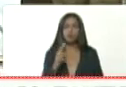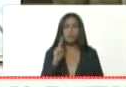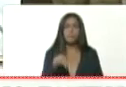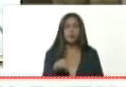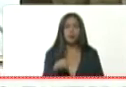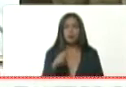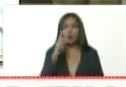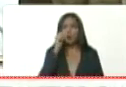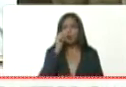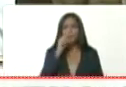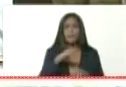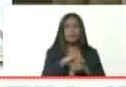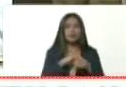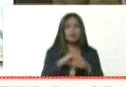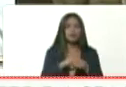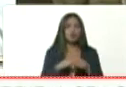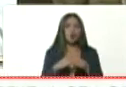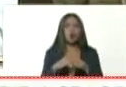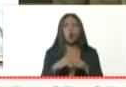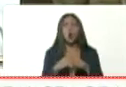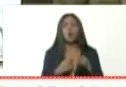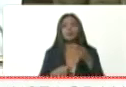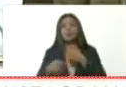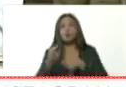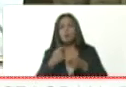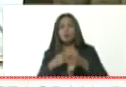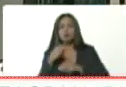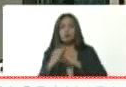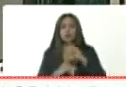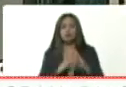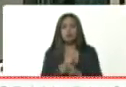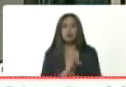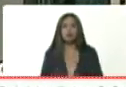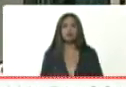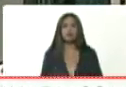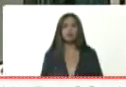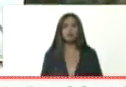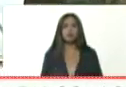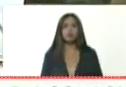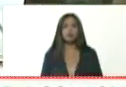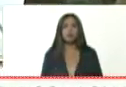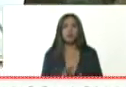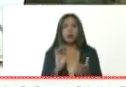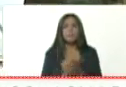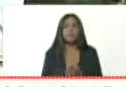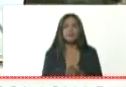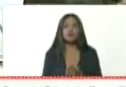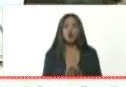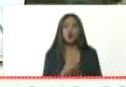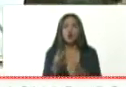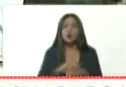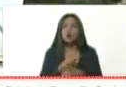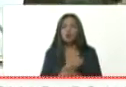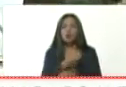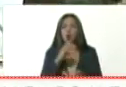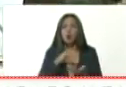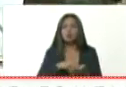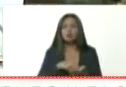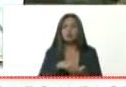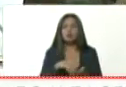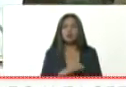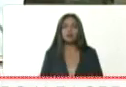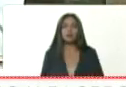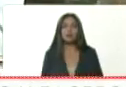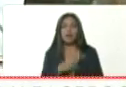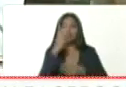contreras ministro de comercio interior compañero héctor rodríguez pero que esta visita